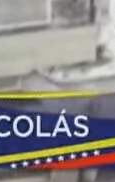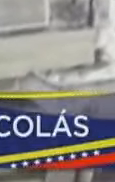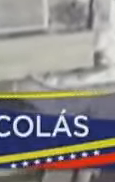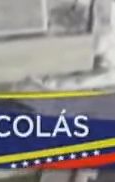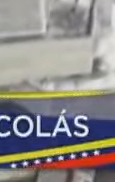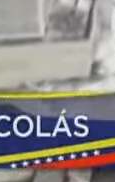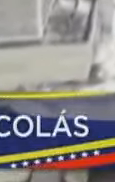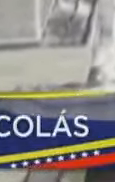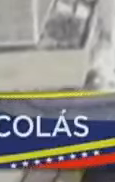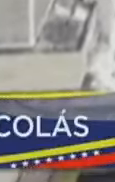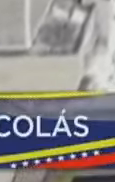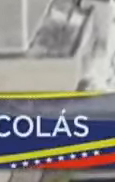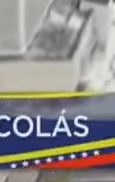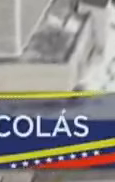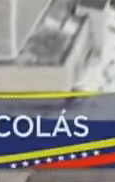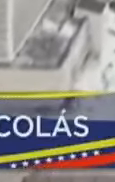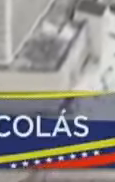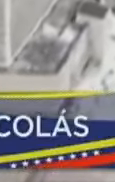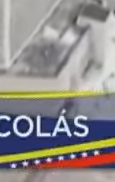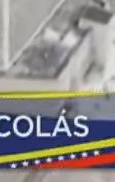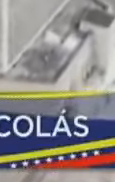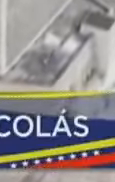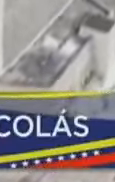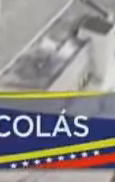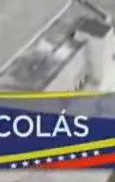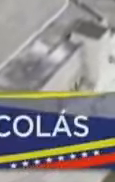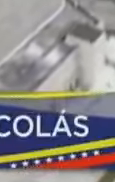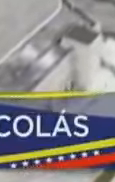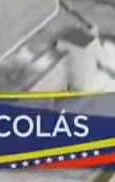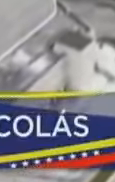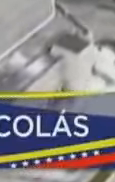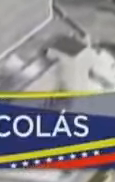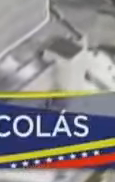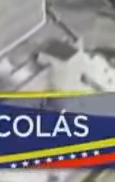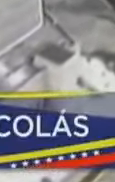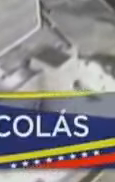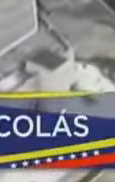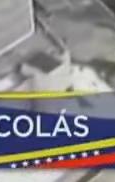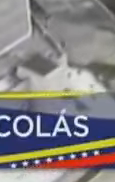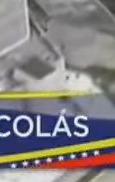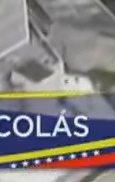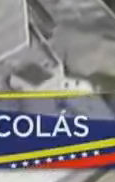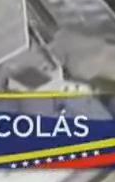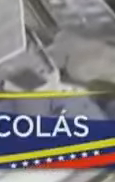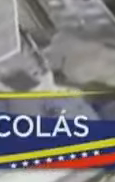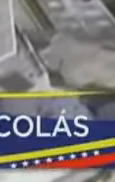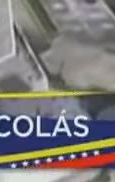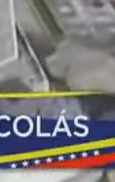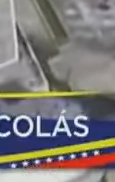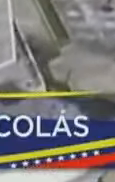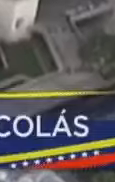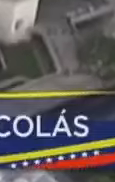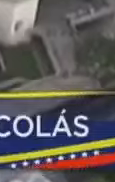sido esta economía productiva que muestra nuestra patria. Grandes esfuerzos